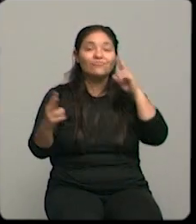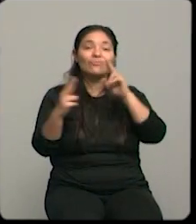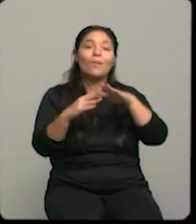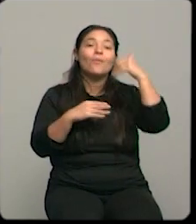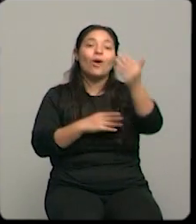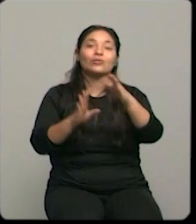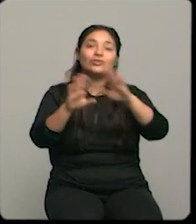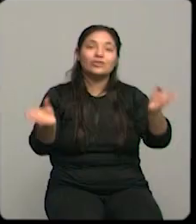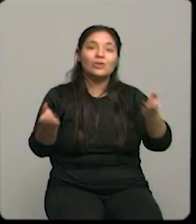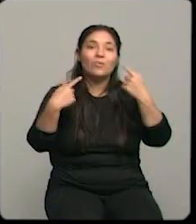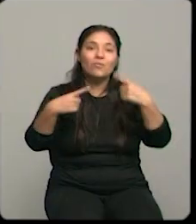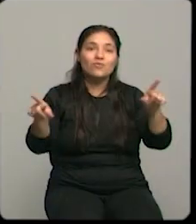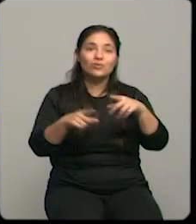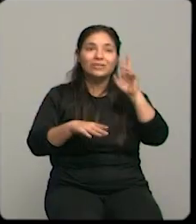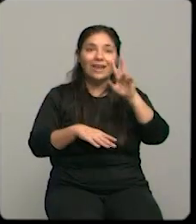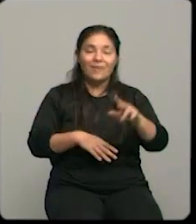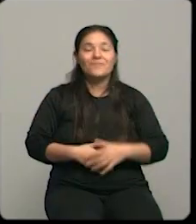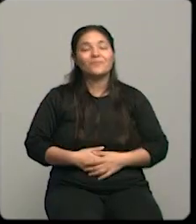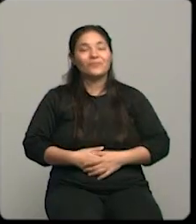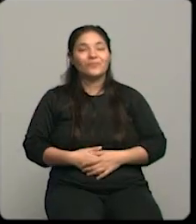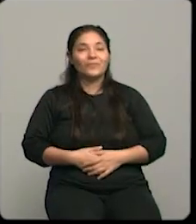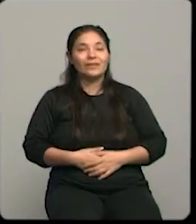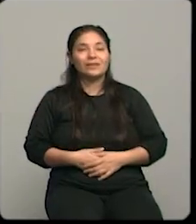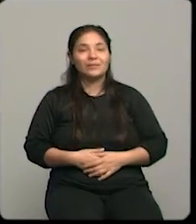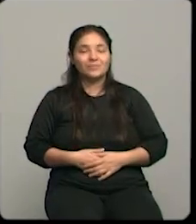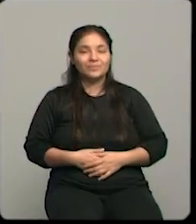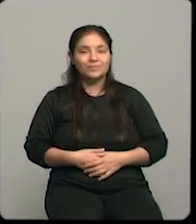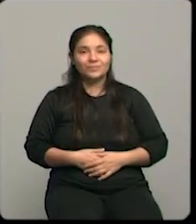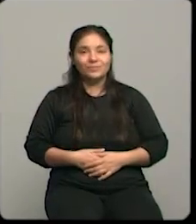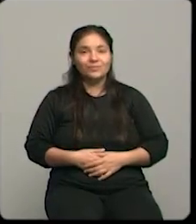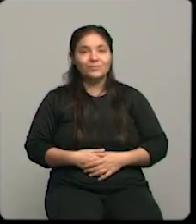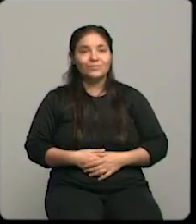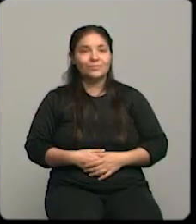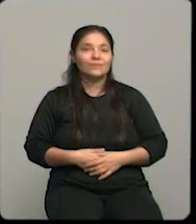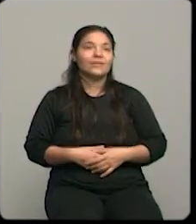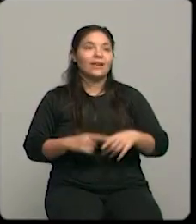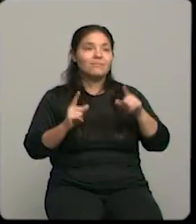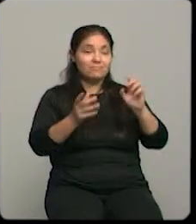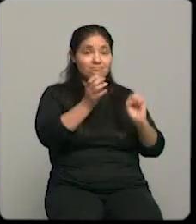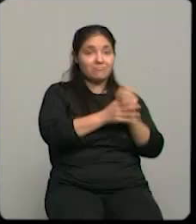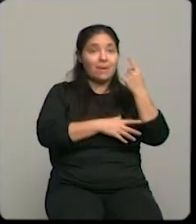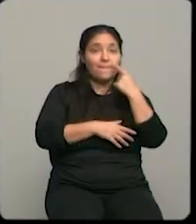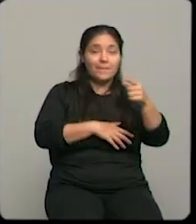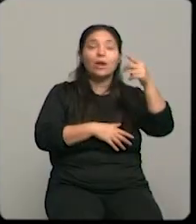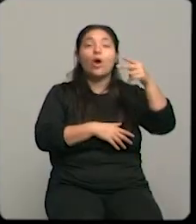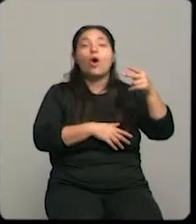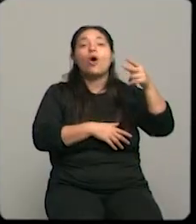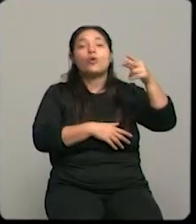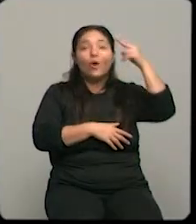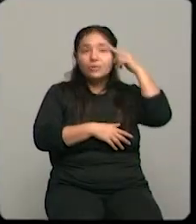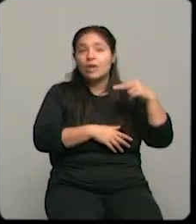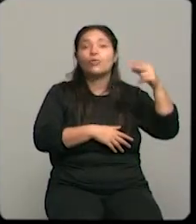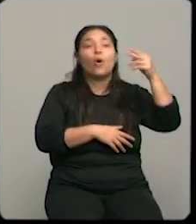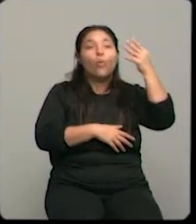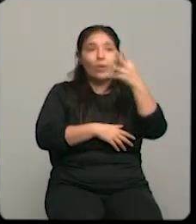próximo concierto. Bienvenido siempre. Muchas gracias. Desde su creación en el año 1948,